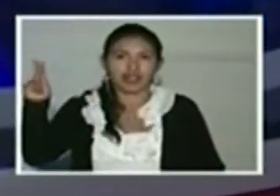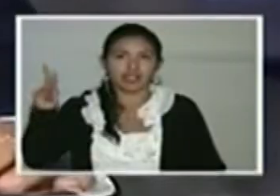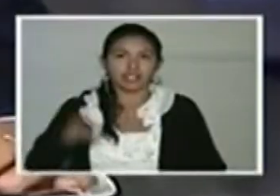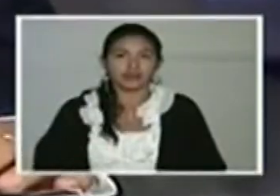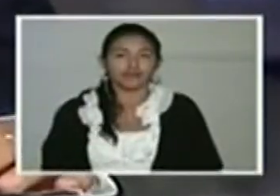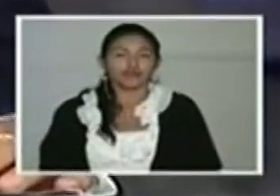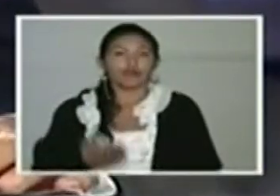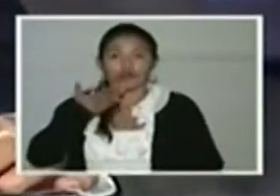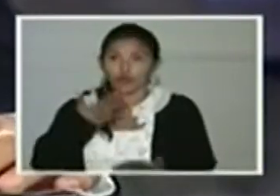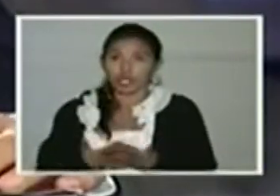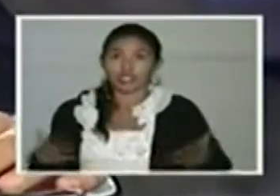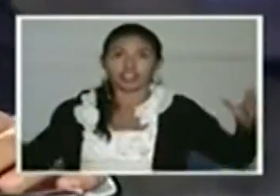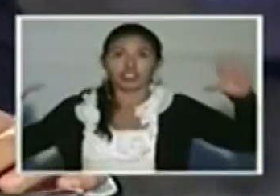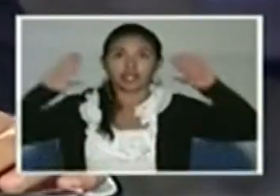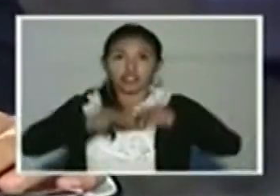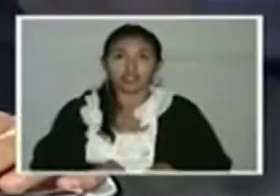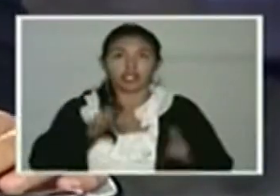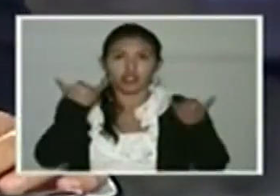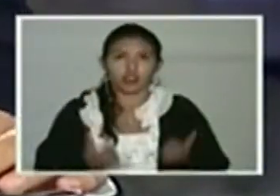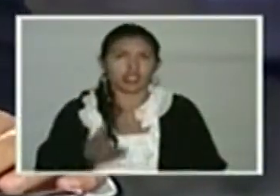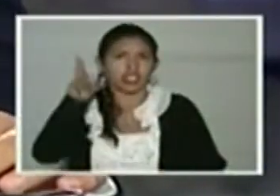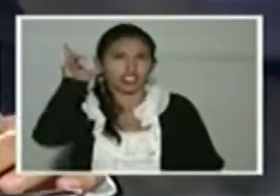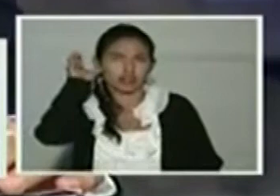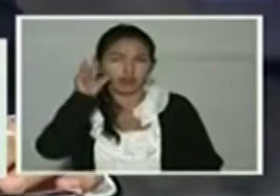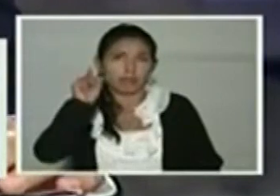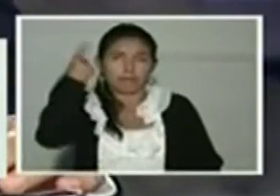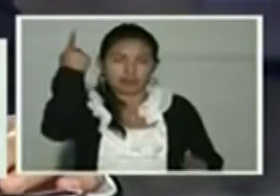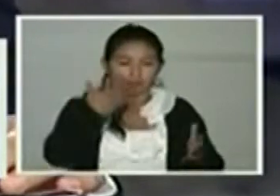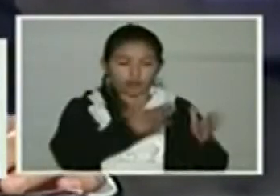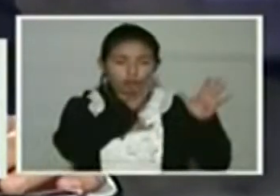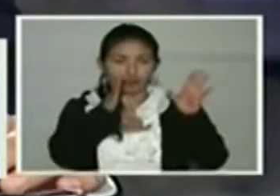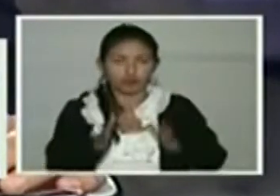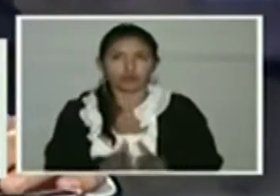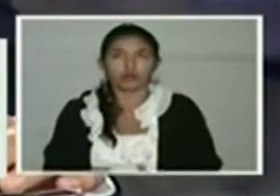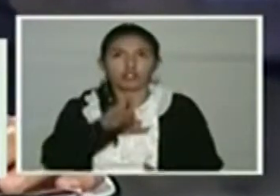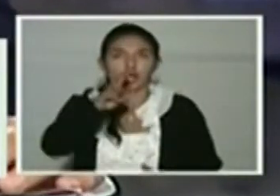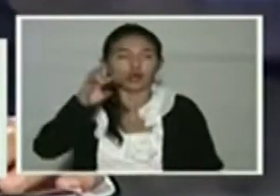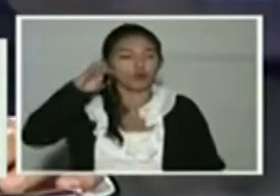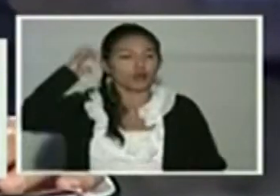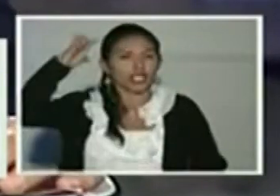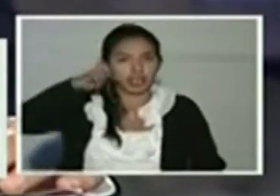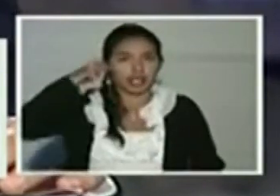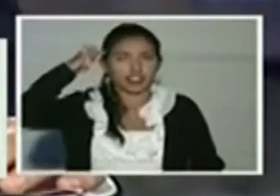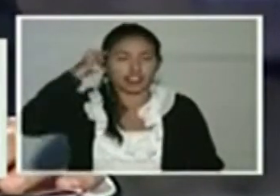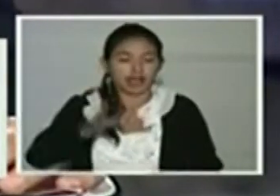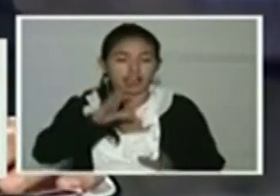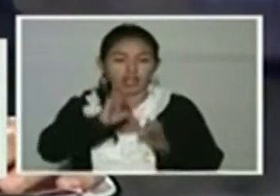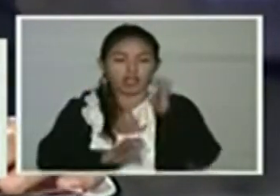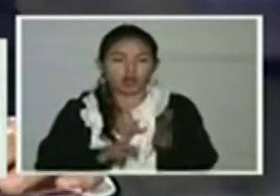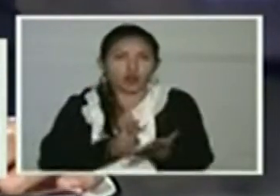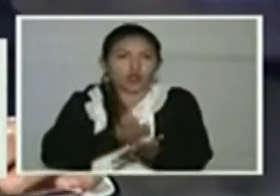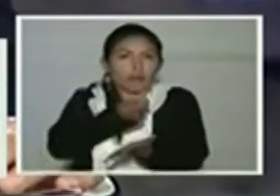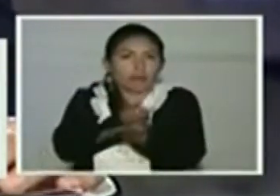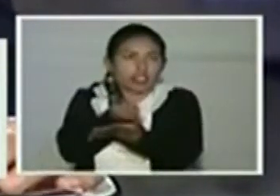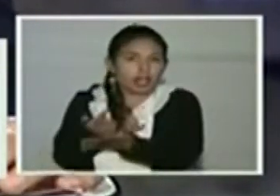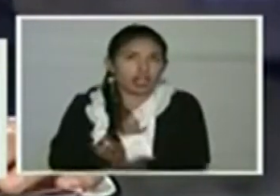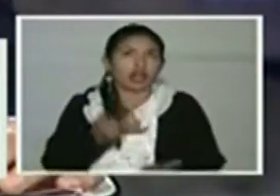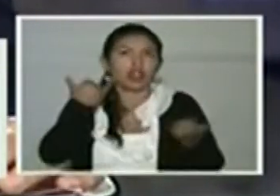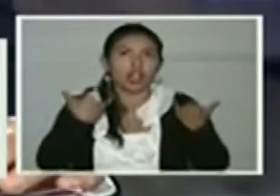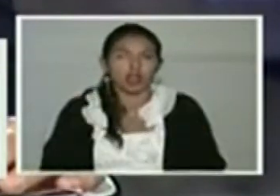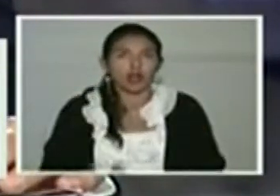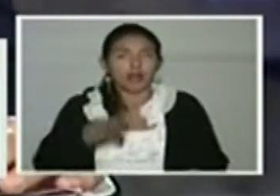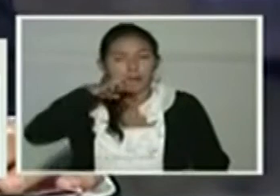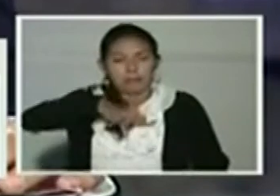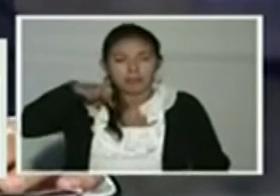buenas noches hemos escuchado en el primer bloque el sustento de la política económica y queda claro que nuestra propuesta de